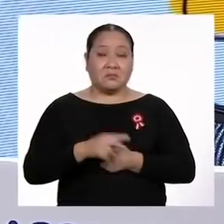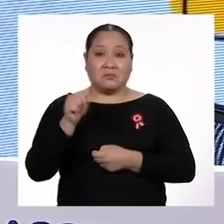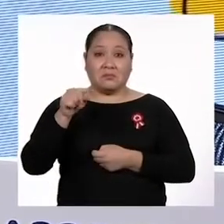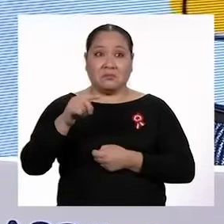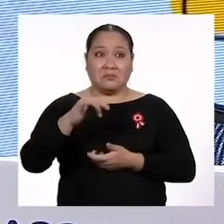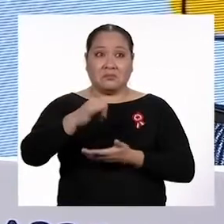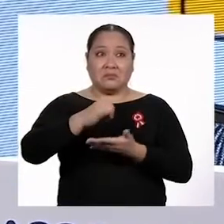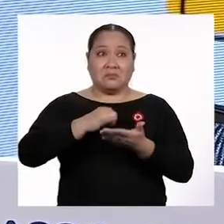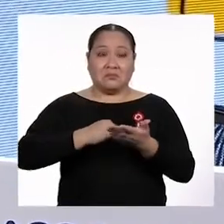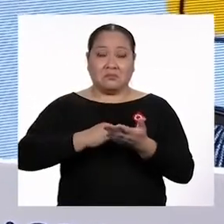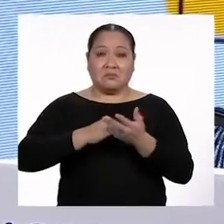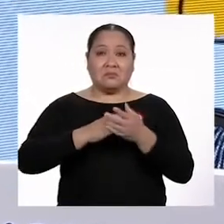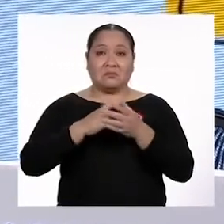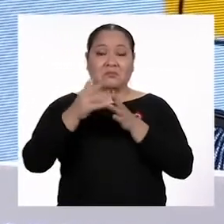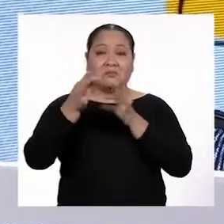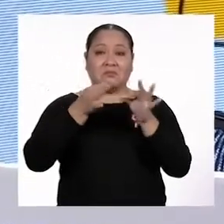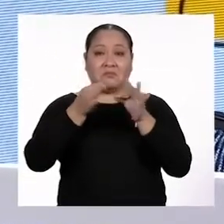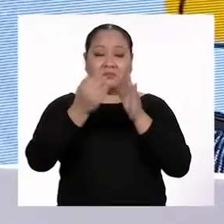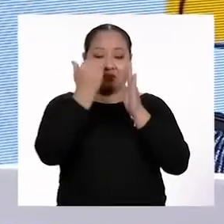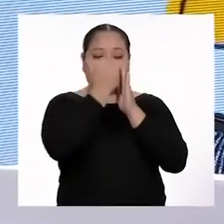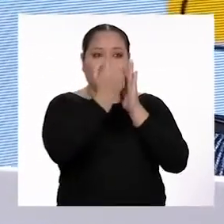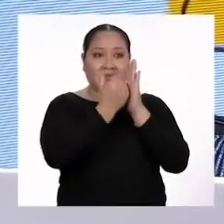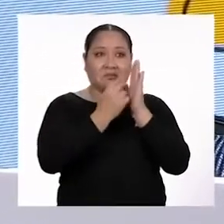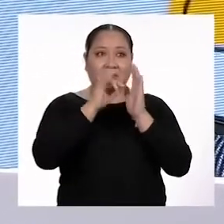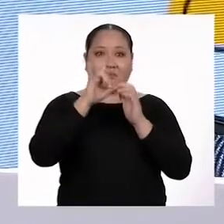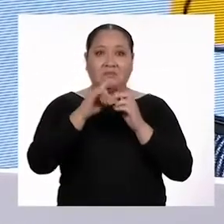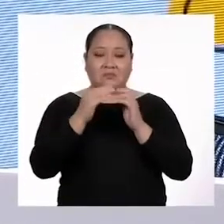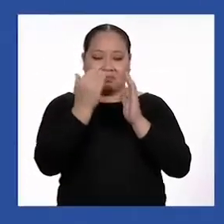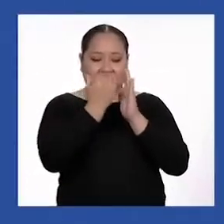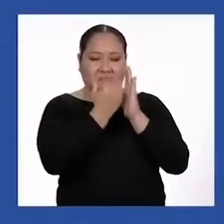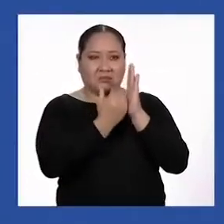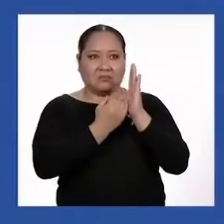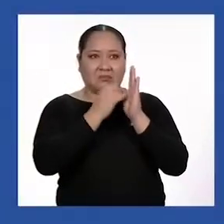Además viene con instrucciones de uso. La leeré.